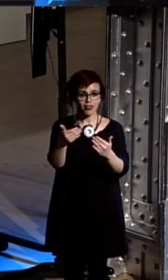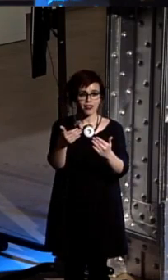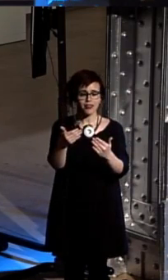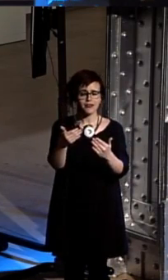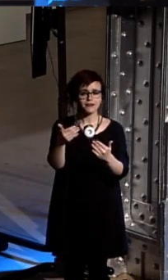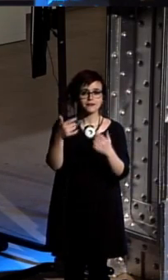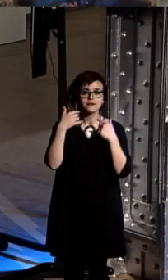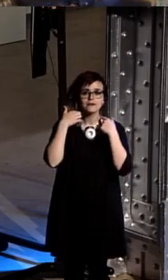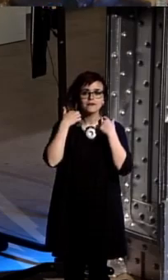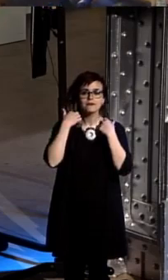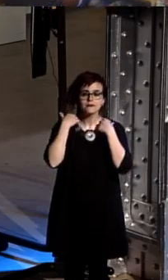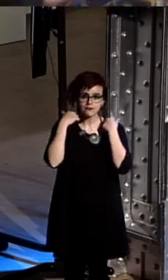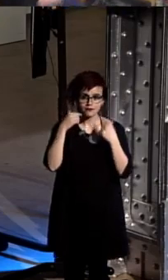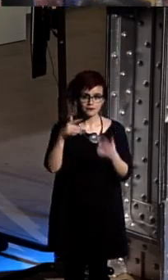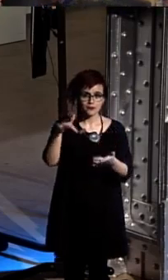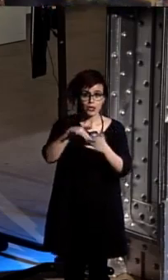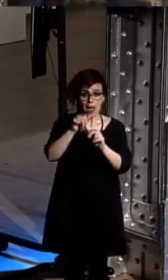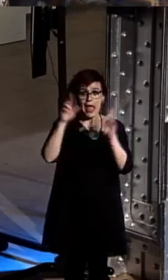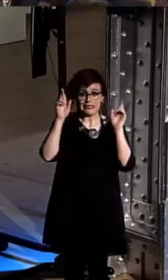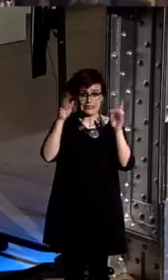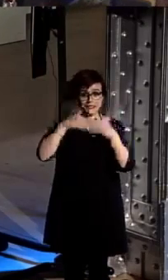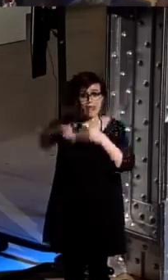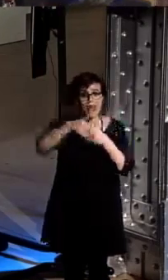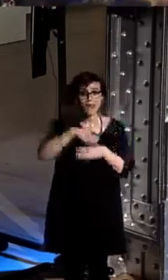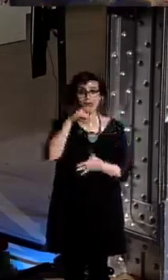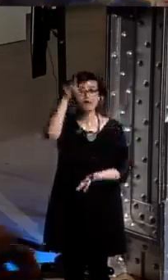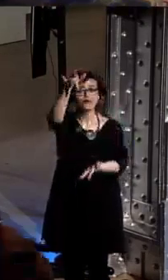nuestros 3 ponentes y os esperamos en la